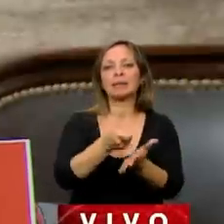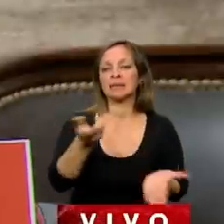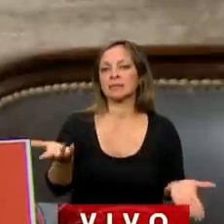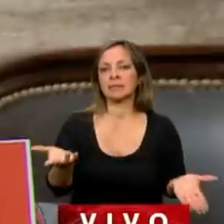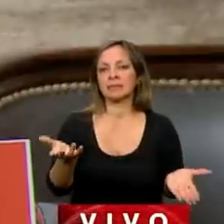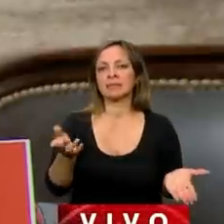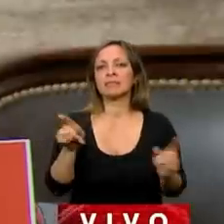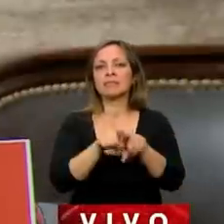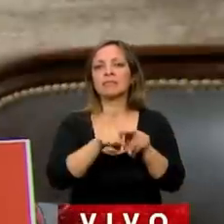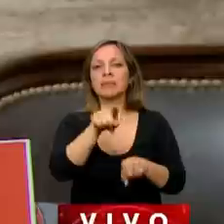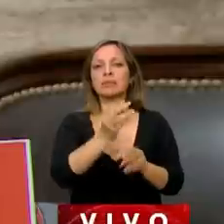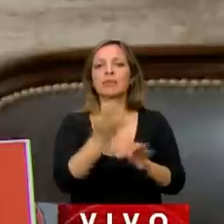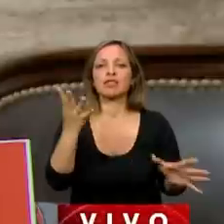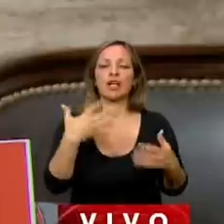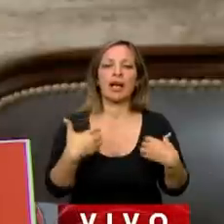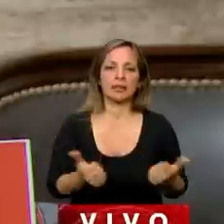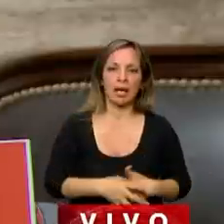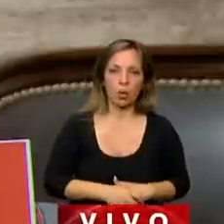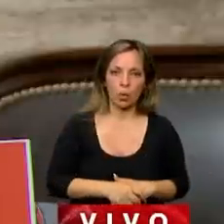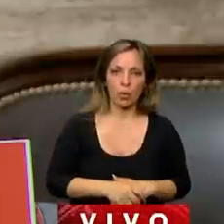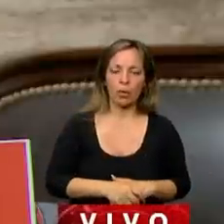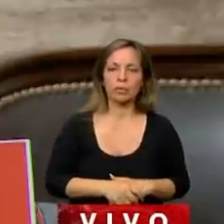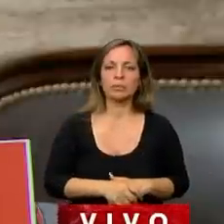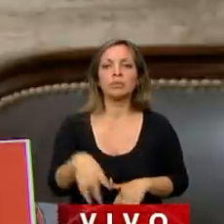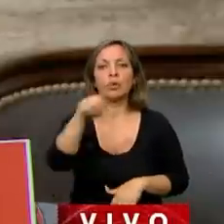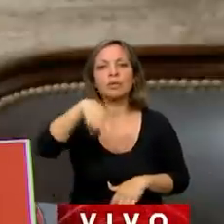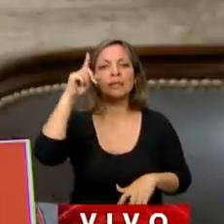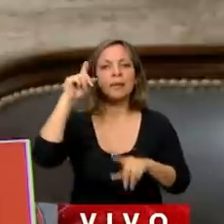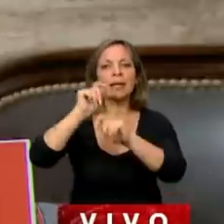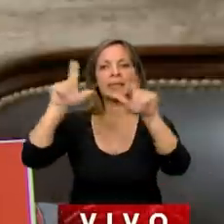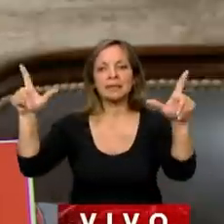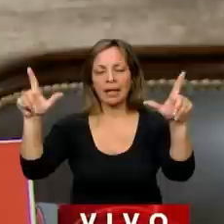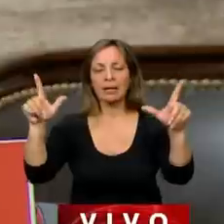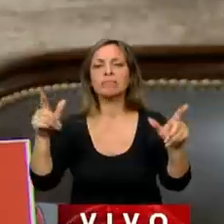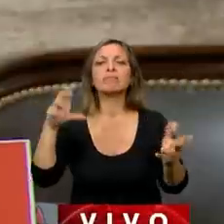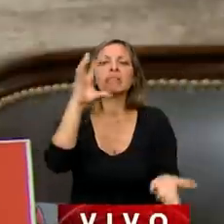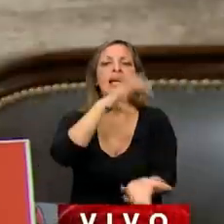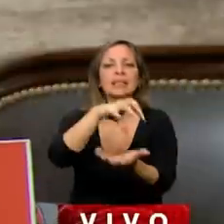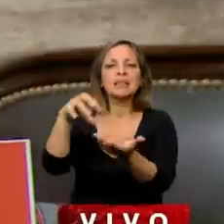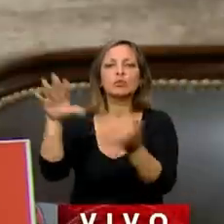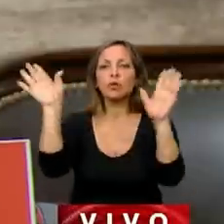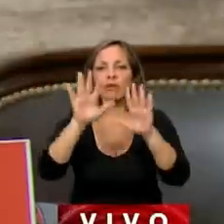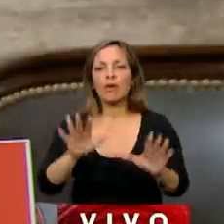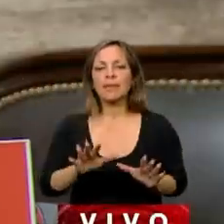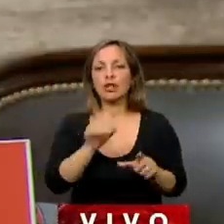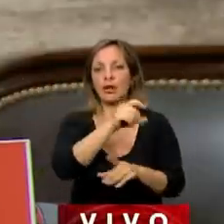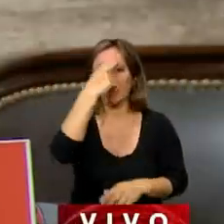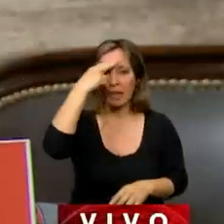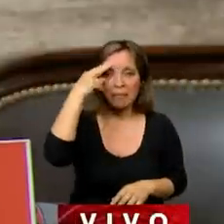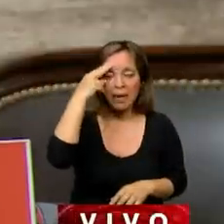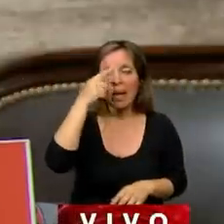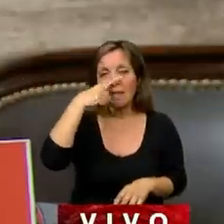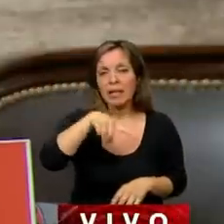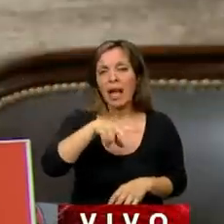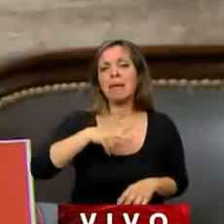los profesionales de la salud. Imagínense, muchos de los institutos de formación de enfermería terminan